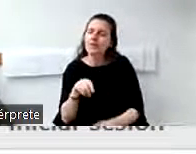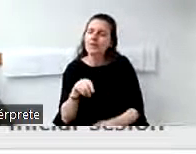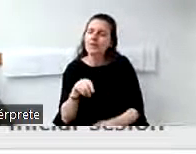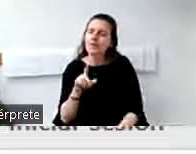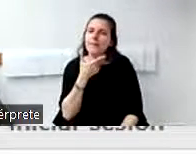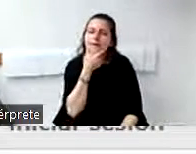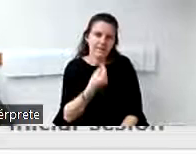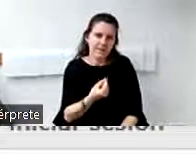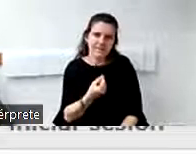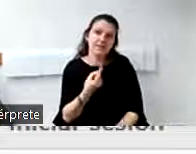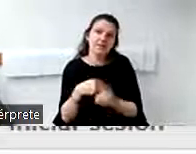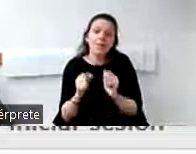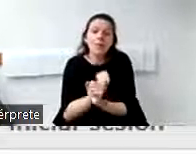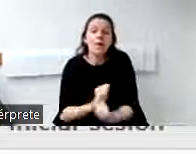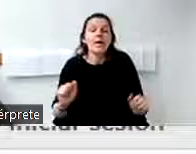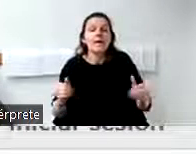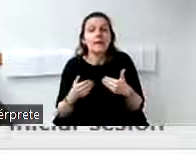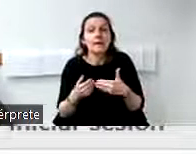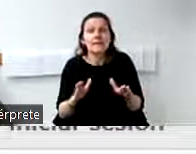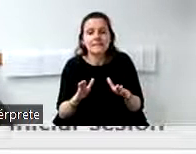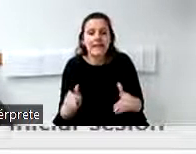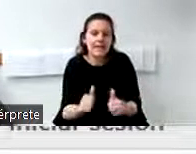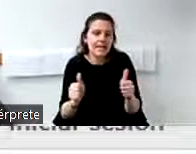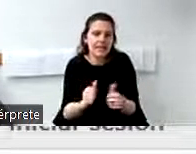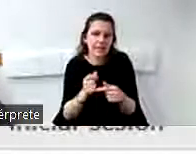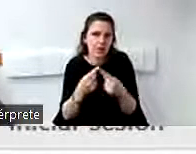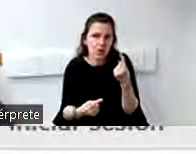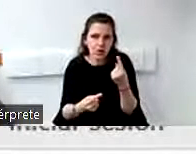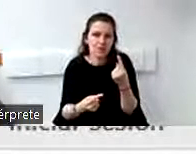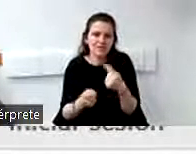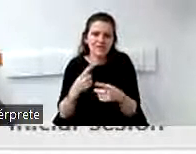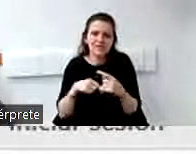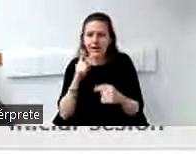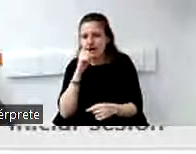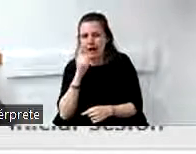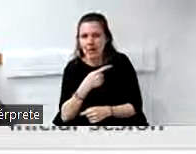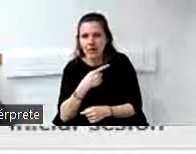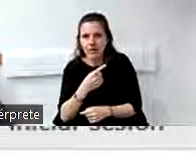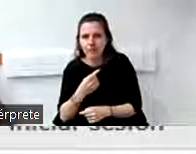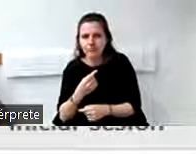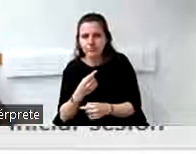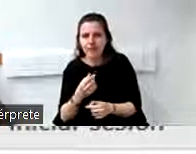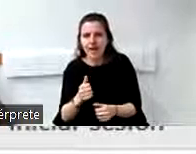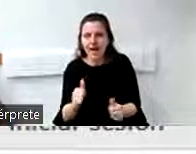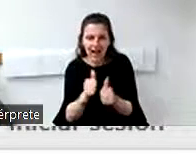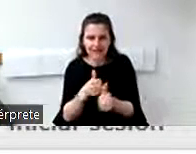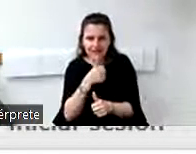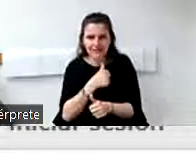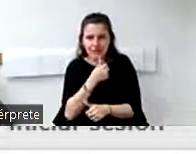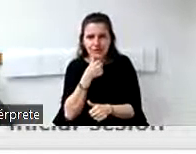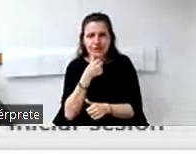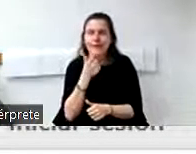empiezan a ser más rápidas de ayudar a implementarlas. Hay cosas que tienen que ver con